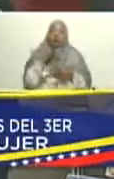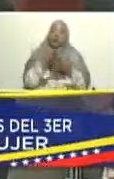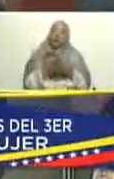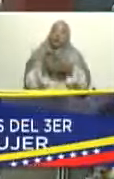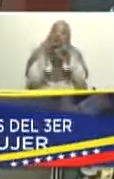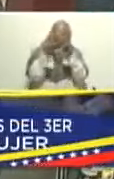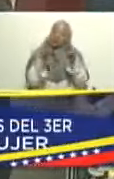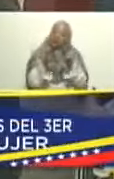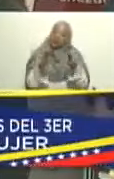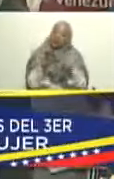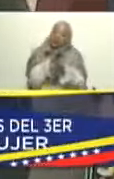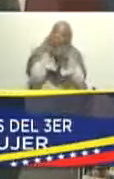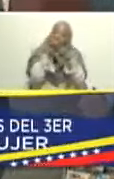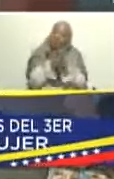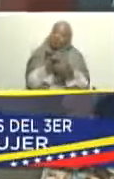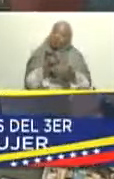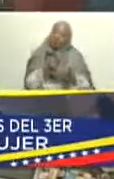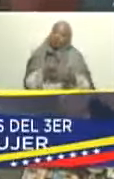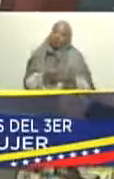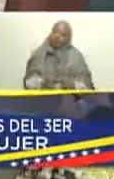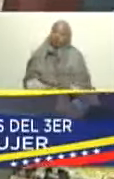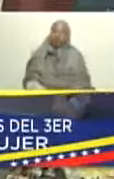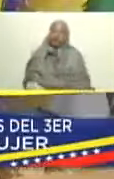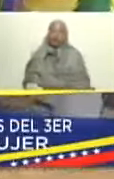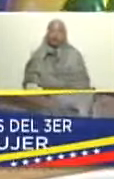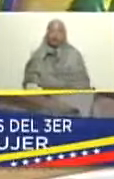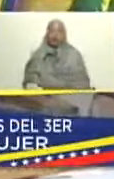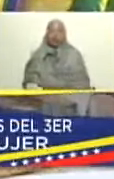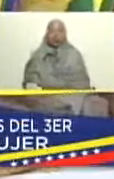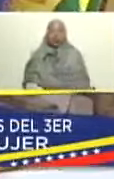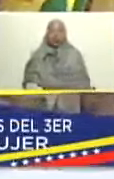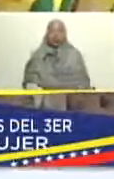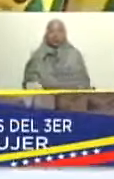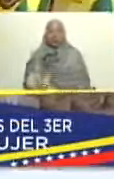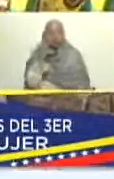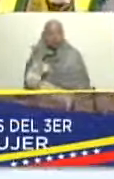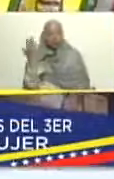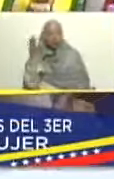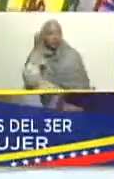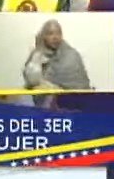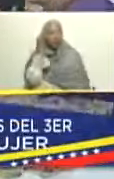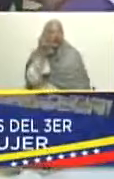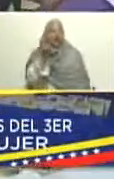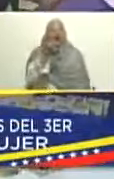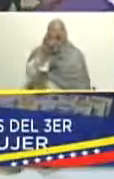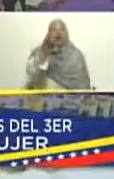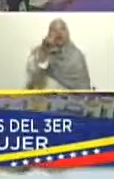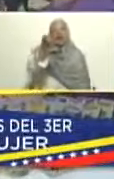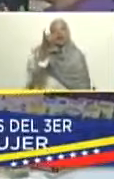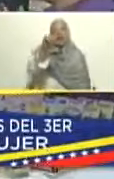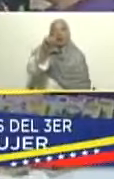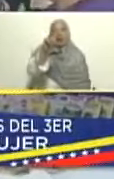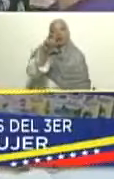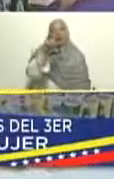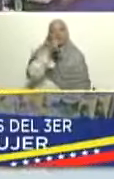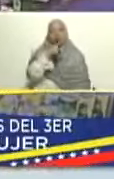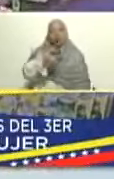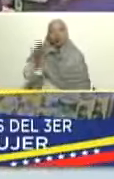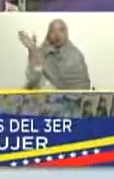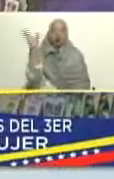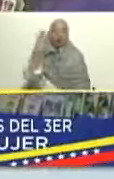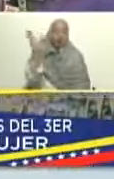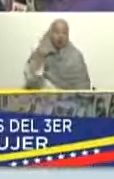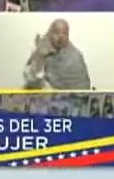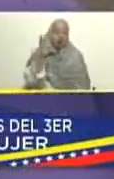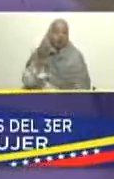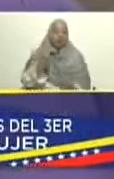gracias. Bueno, y por aquí tenemos también a Lilian. ¿De dónde eres tú, Lilian? Bueno, aquí de Caracas. Vivo